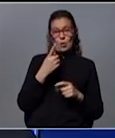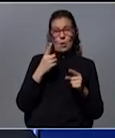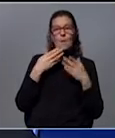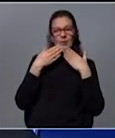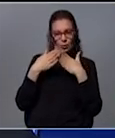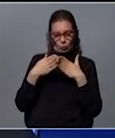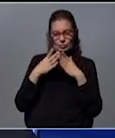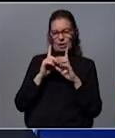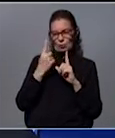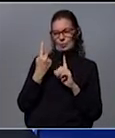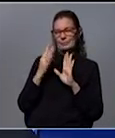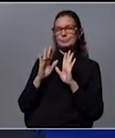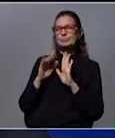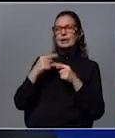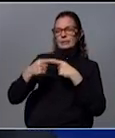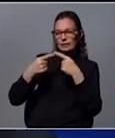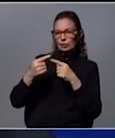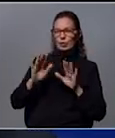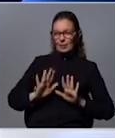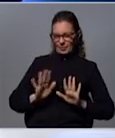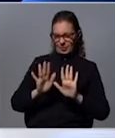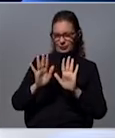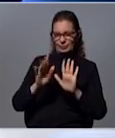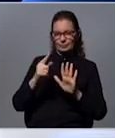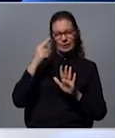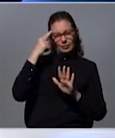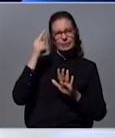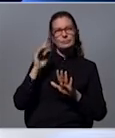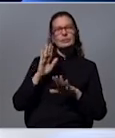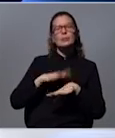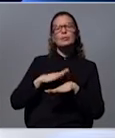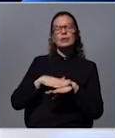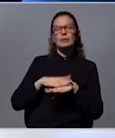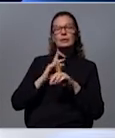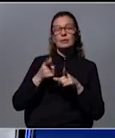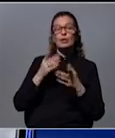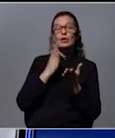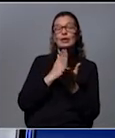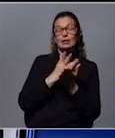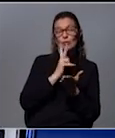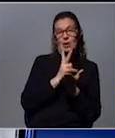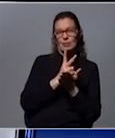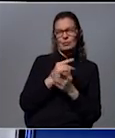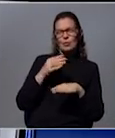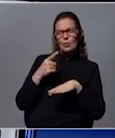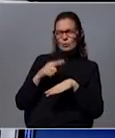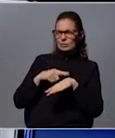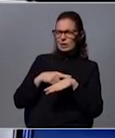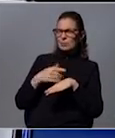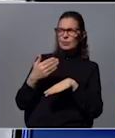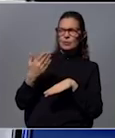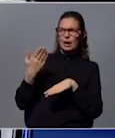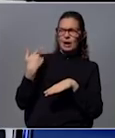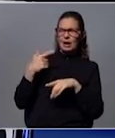siguiendo con el perfil de preparación pero también en compromiso vinculado con los derechos humanos hace un tiempo bastante acá estuvo